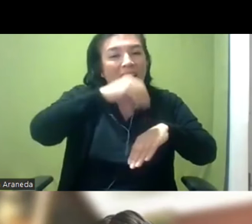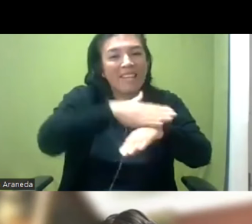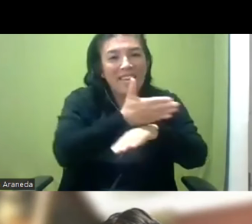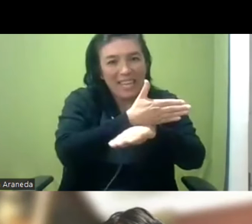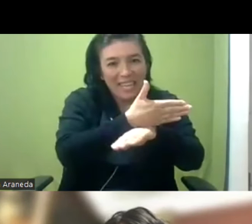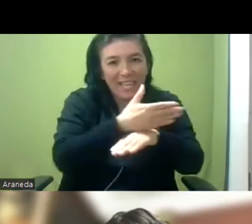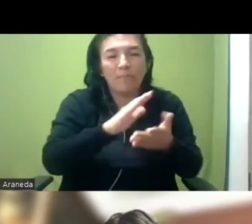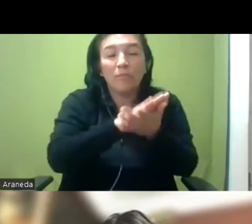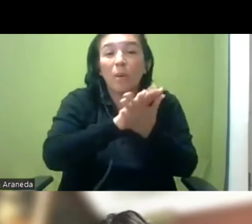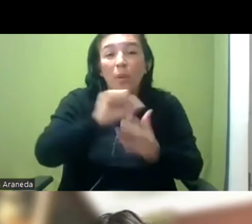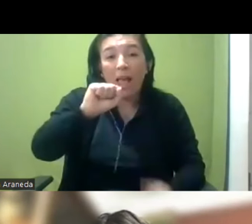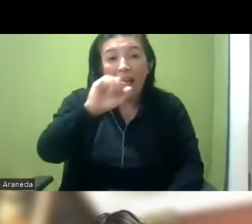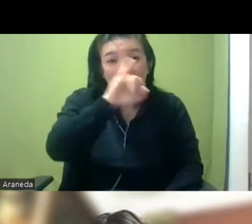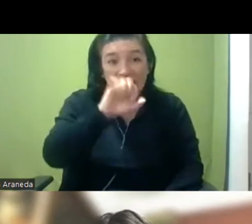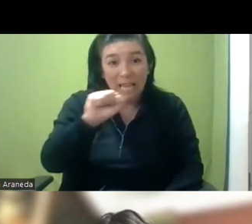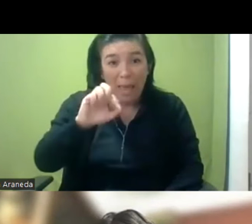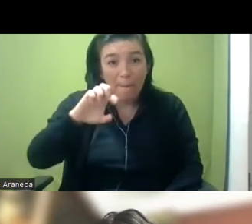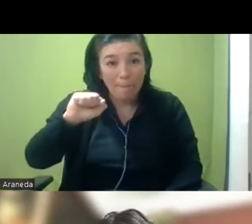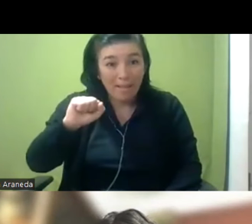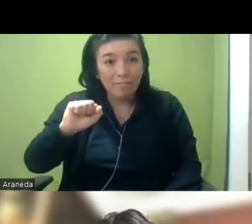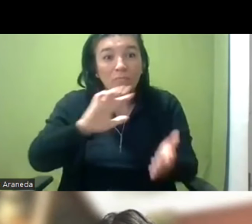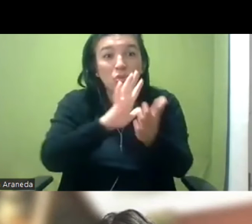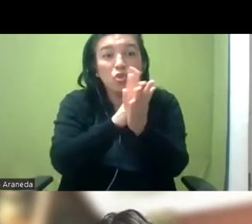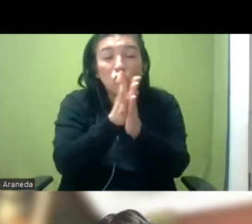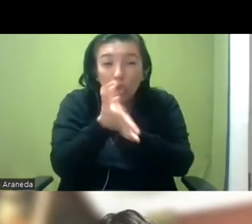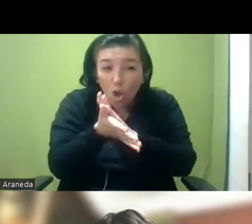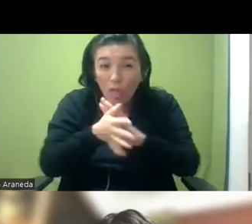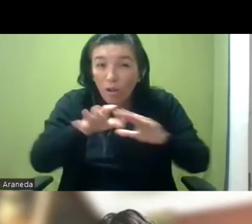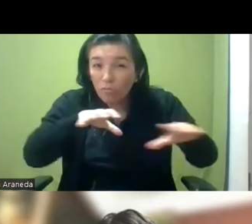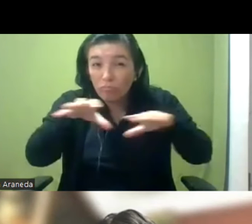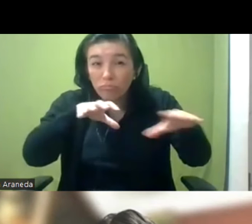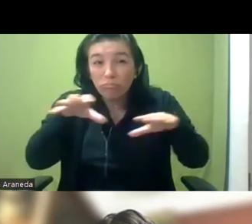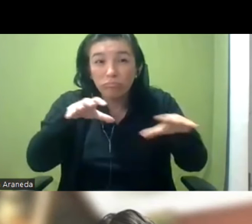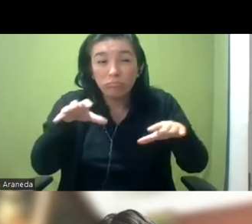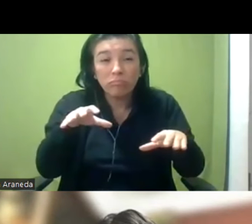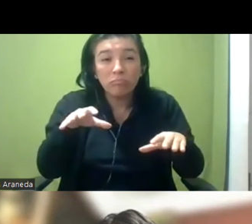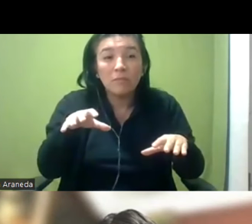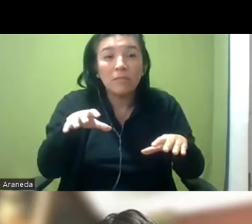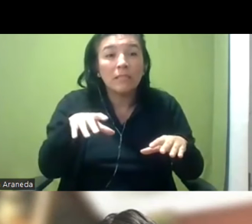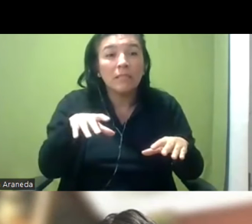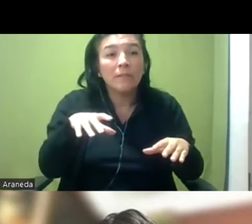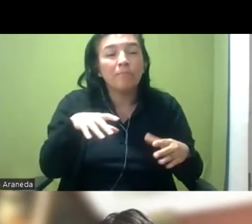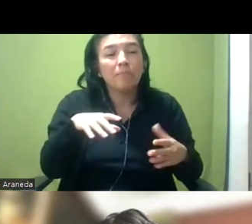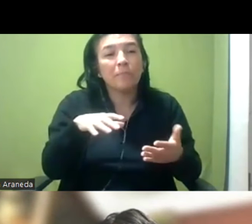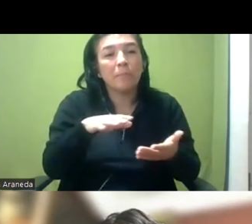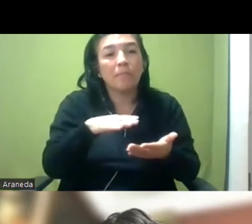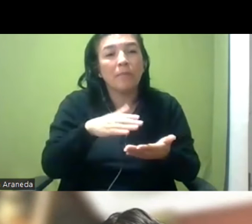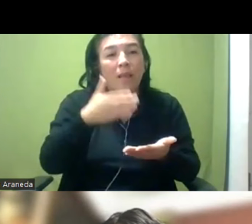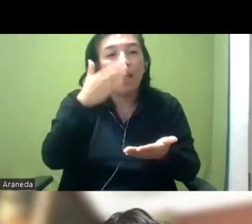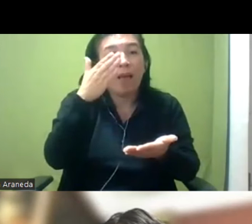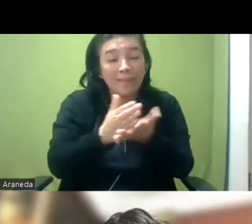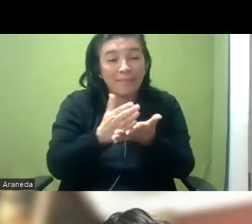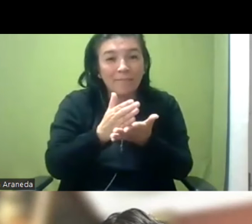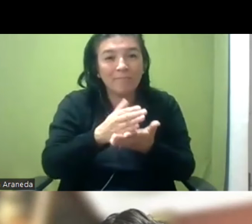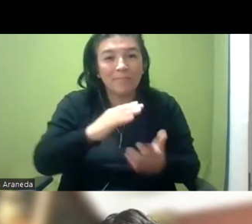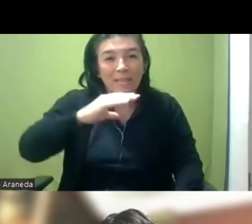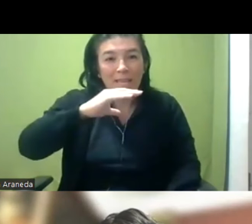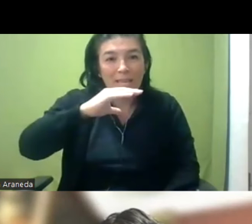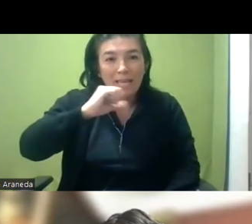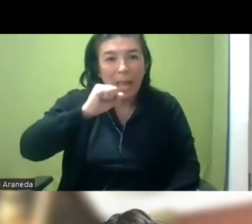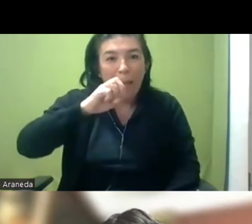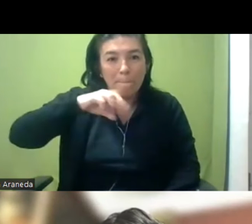de Azapa, qué sé todo yo, eso está, todo lo referido, Quebrada, claro, hasta Camarones, o sea,